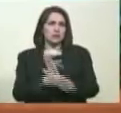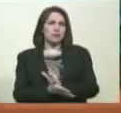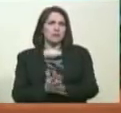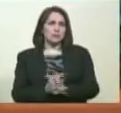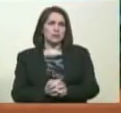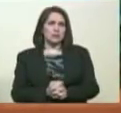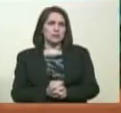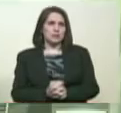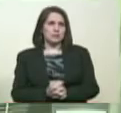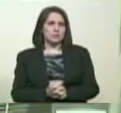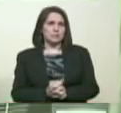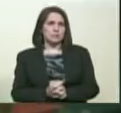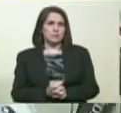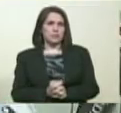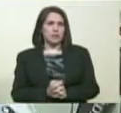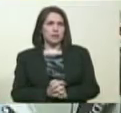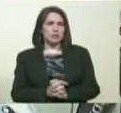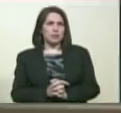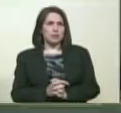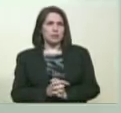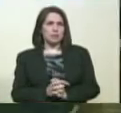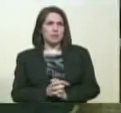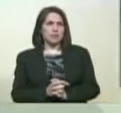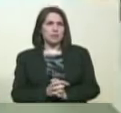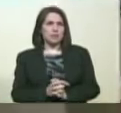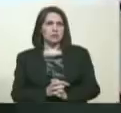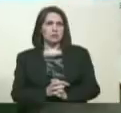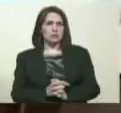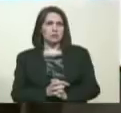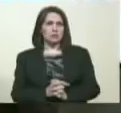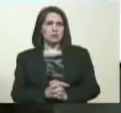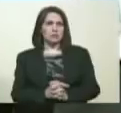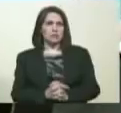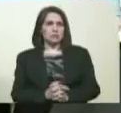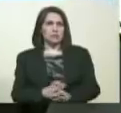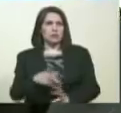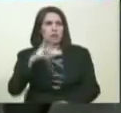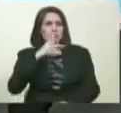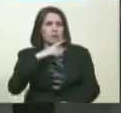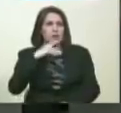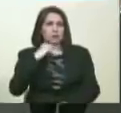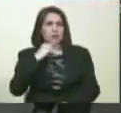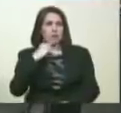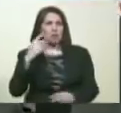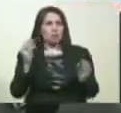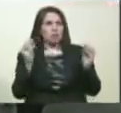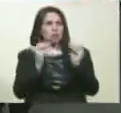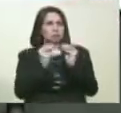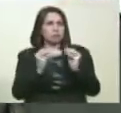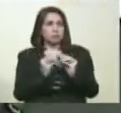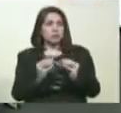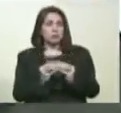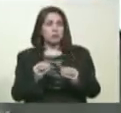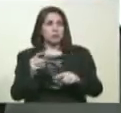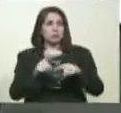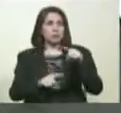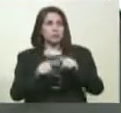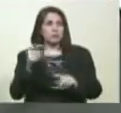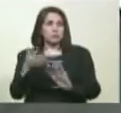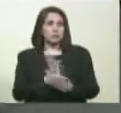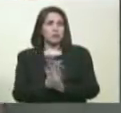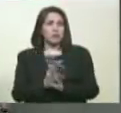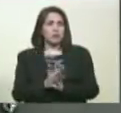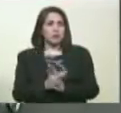exportación, ¿no? El motor de exportación es lo que veníamos narrando, presidente, para combinar el esfuerzo, atender no